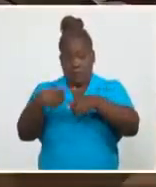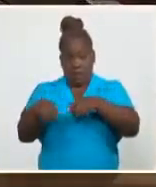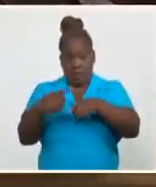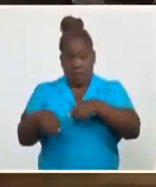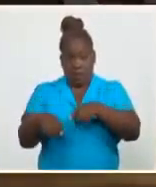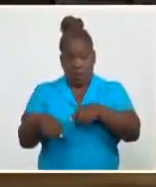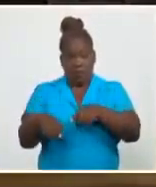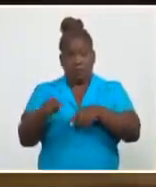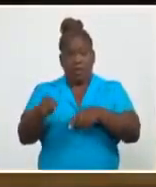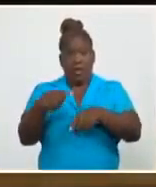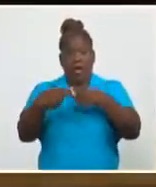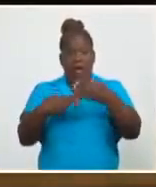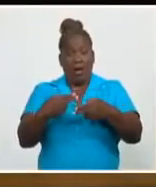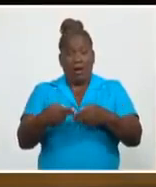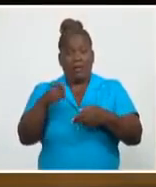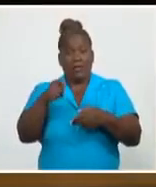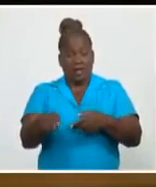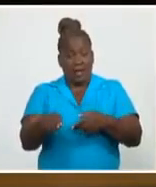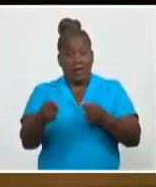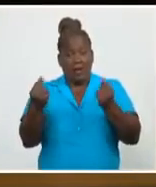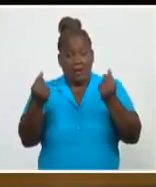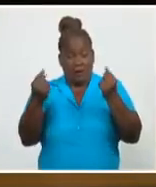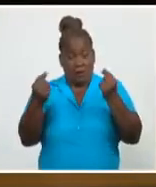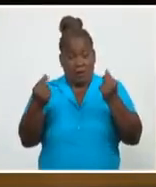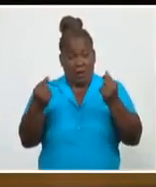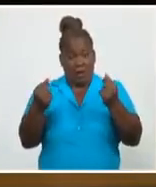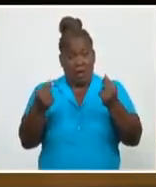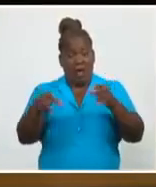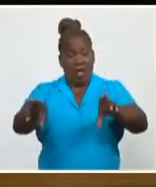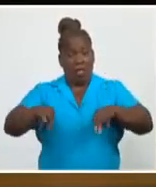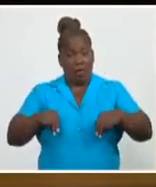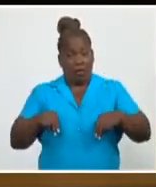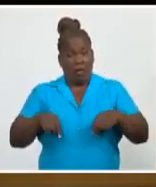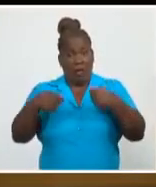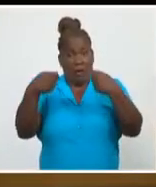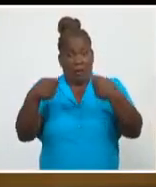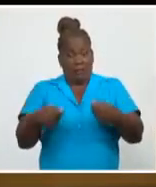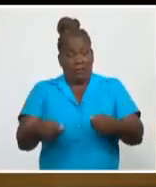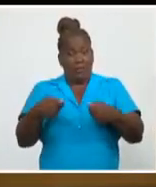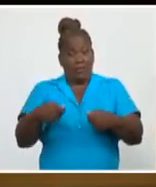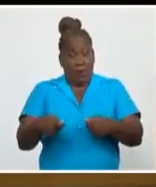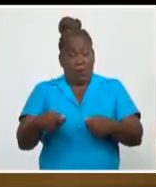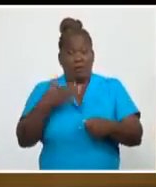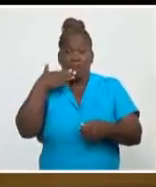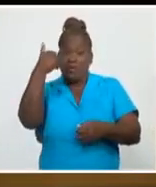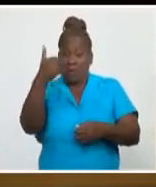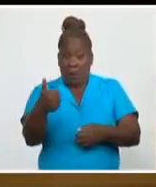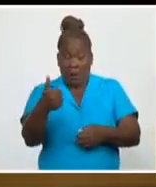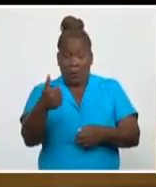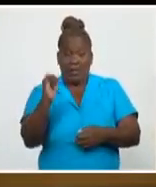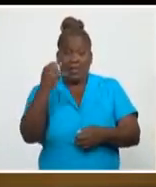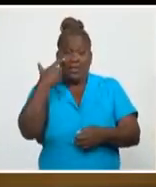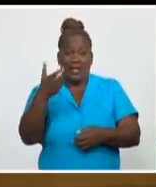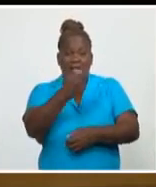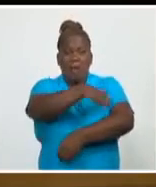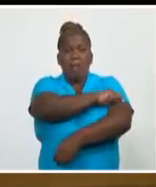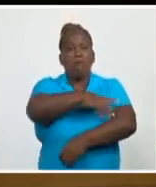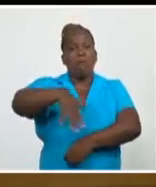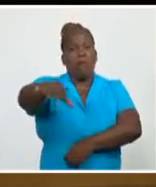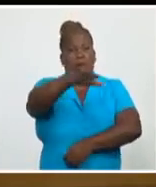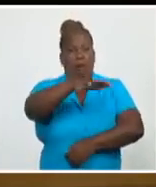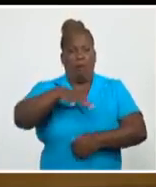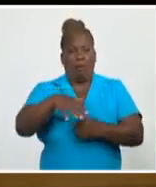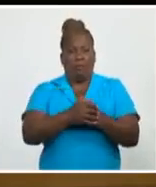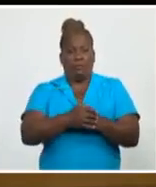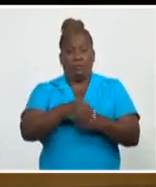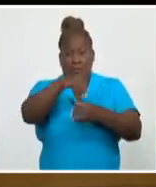los actores económicos a adoptar decisiones de acuerdo con los intereses de toda la sociedad. Como